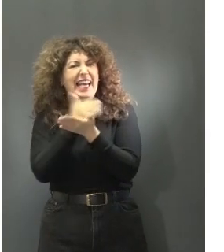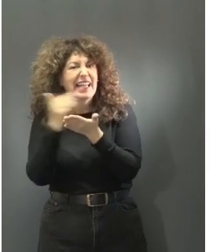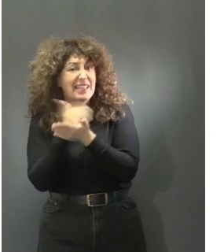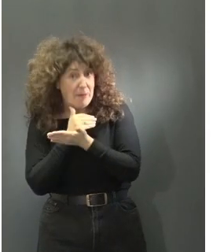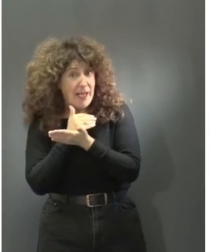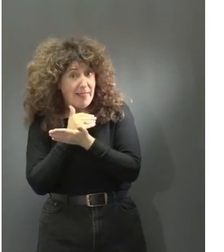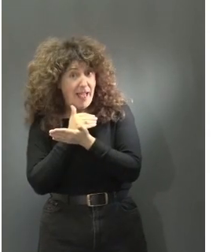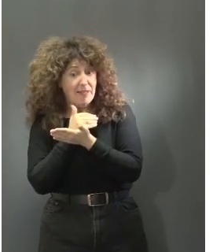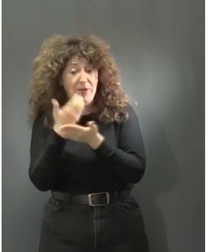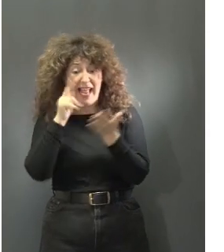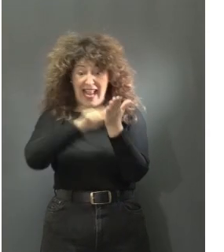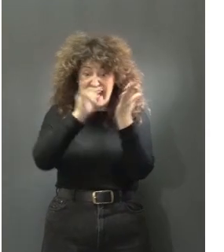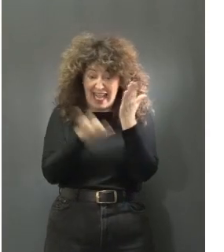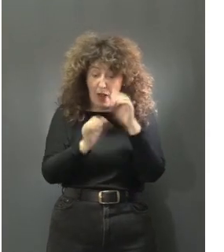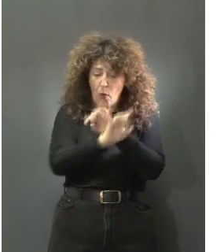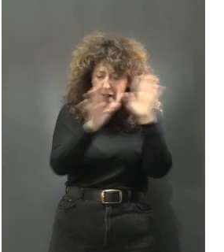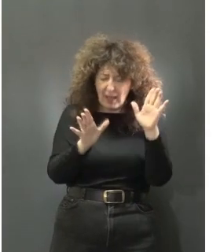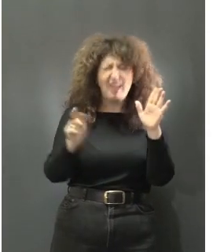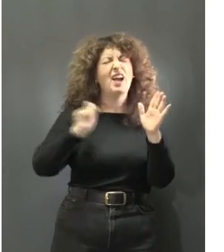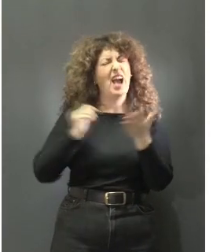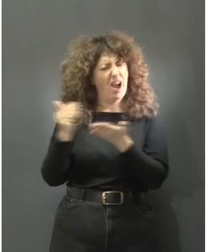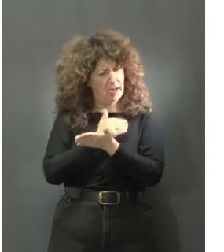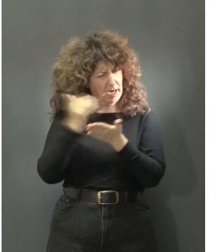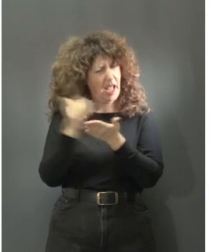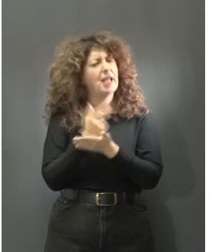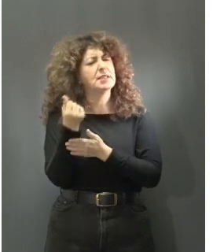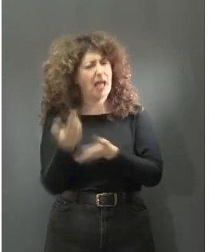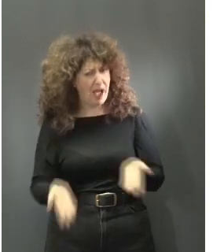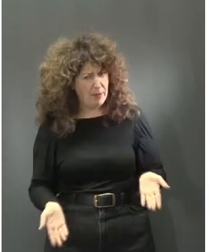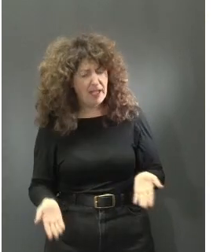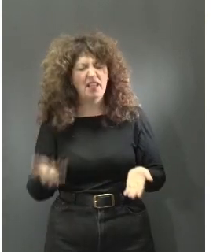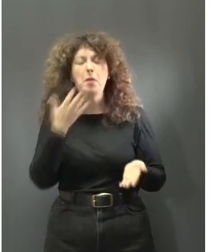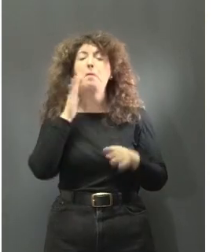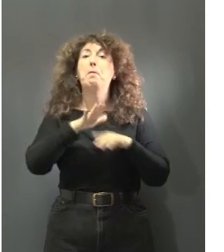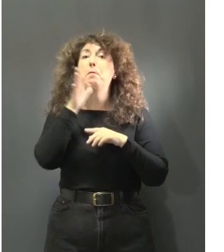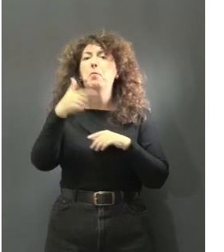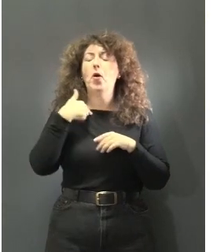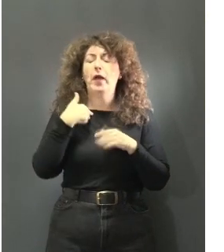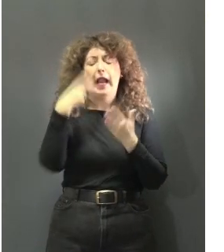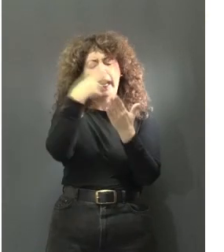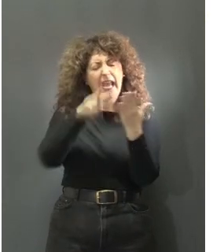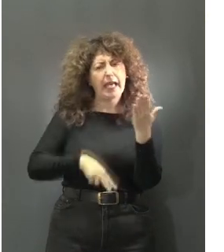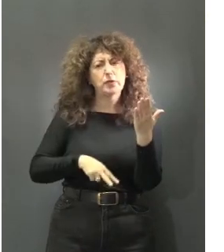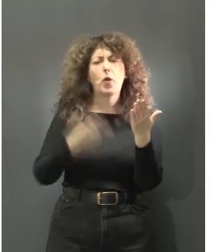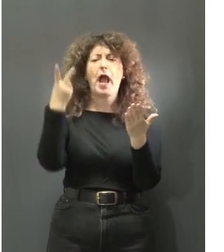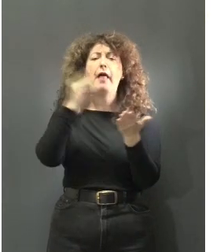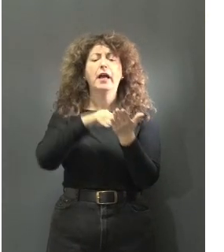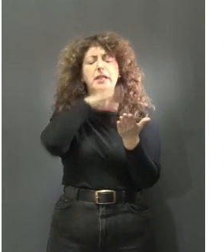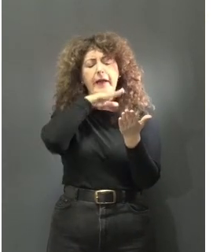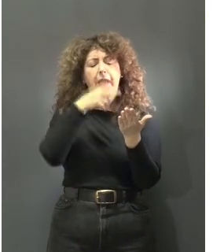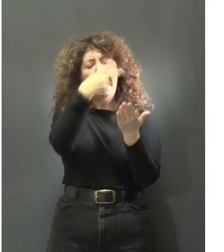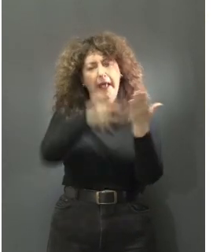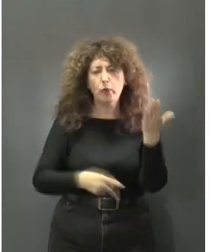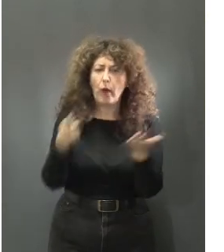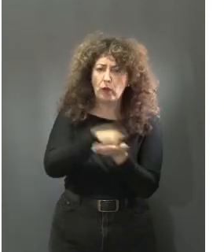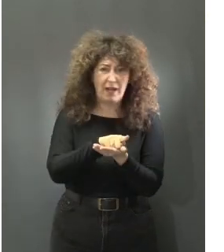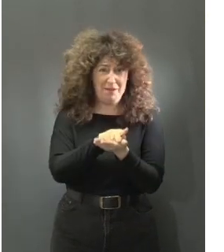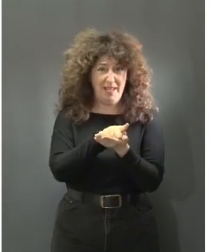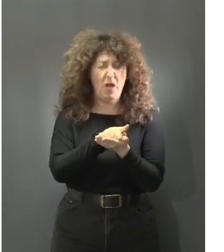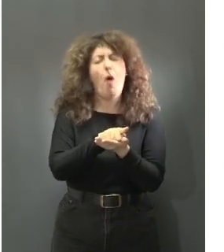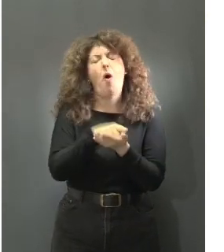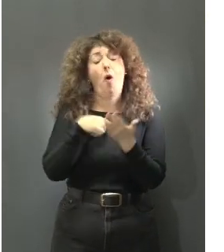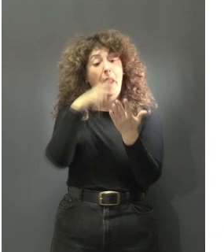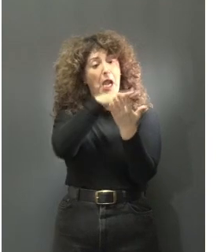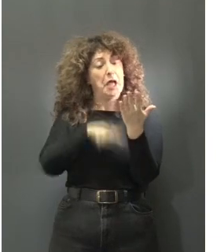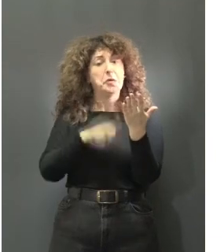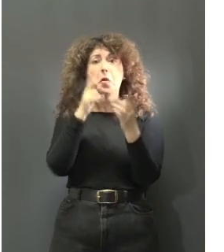rentable. Si a mí me evita una segunda lectura, si me evita un tener que dar explicaciones, si